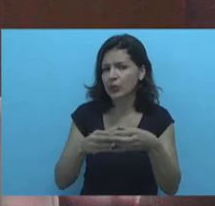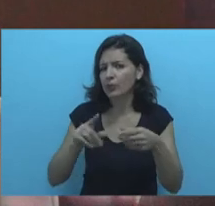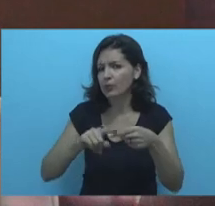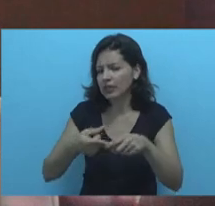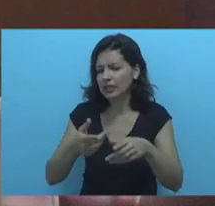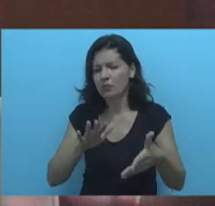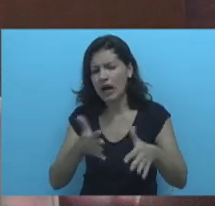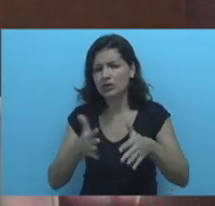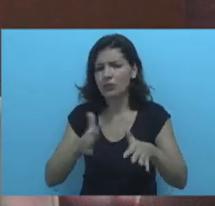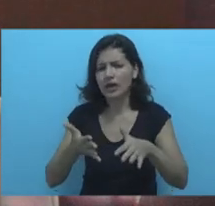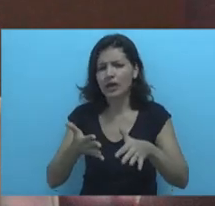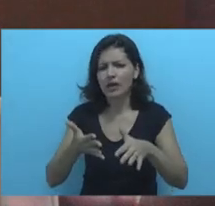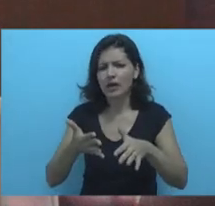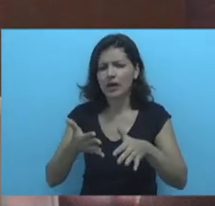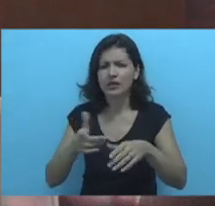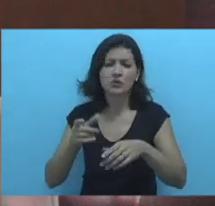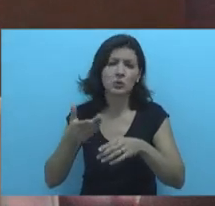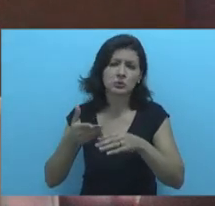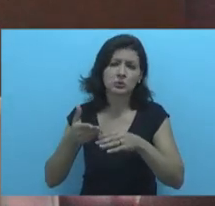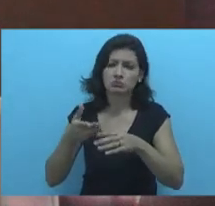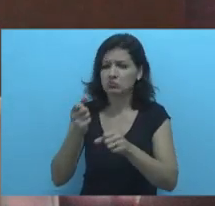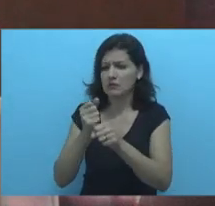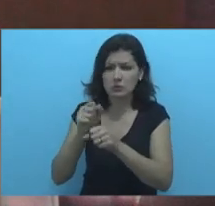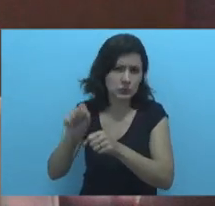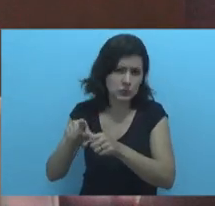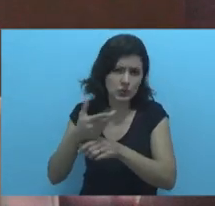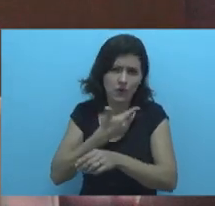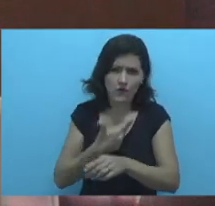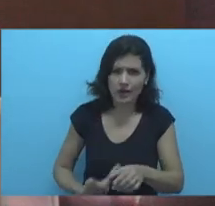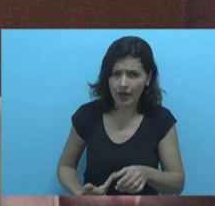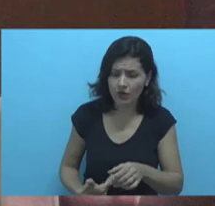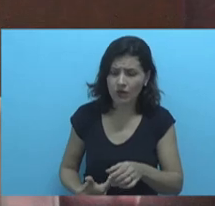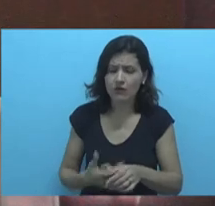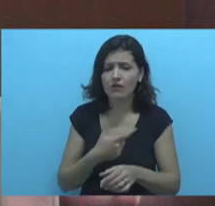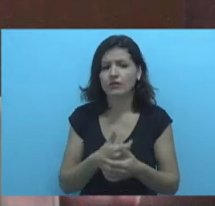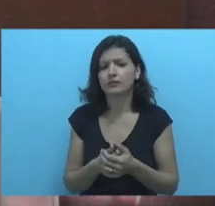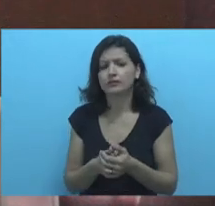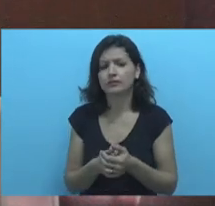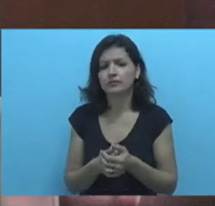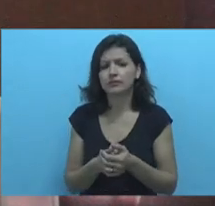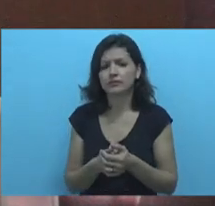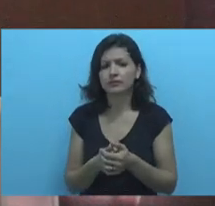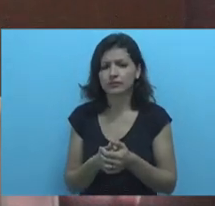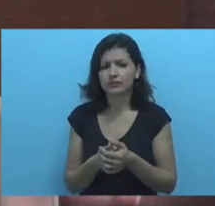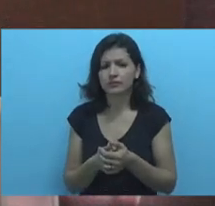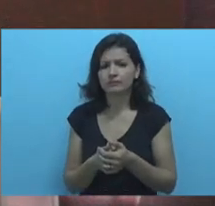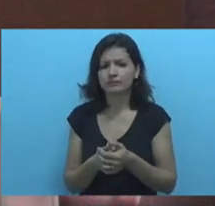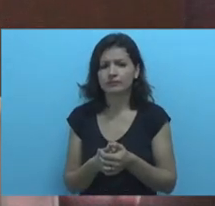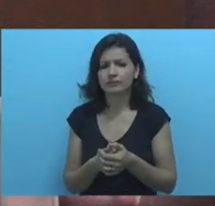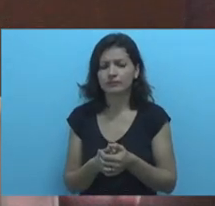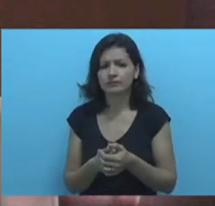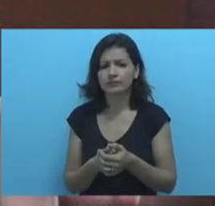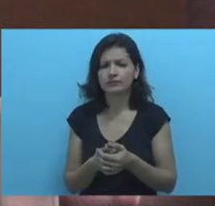con su gestión como gobernador. Y digo, hoy pensaba,